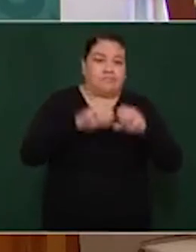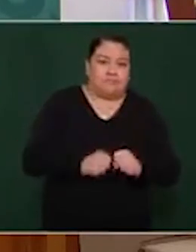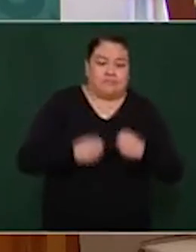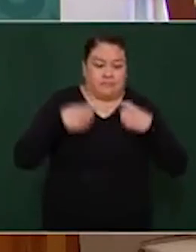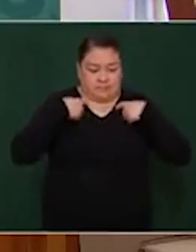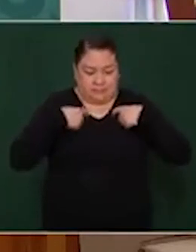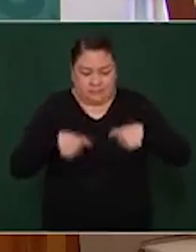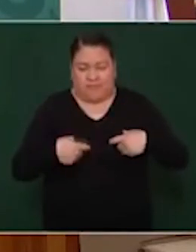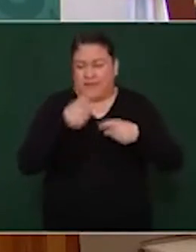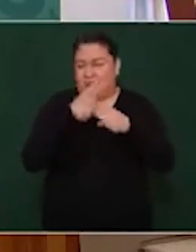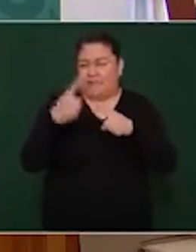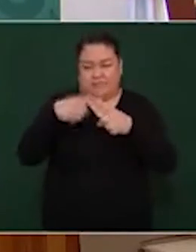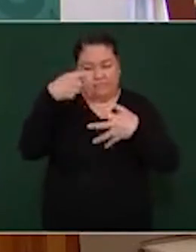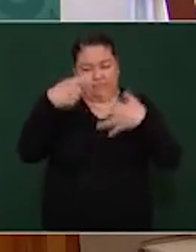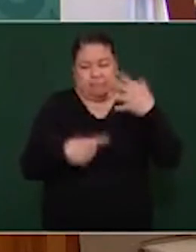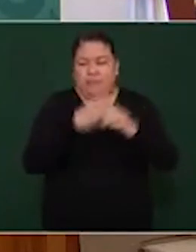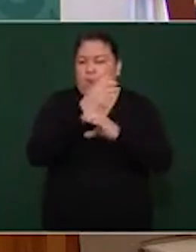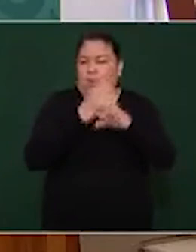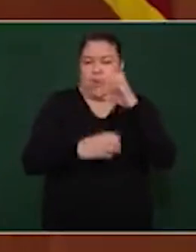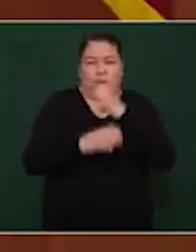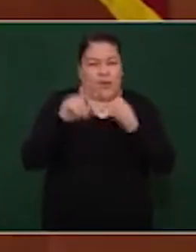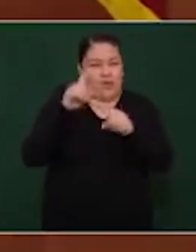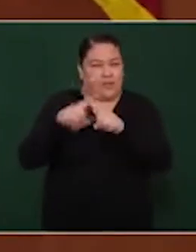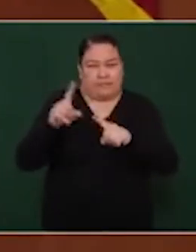y demás pertrechos